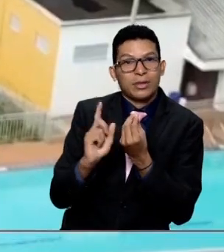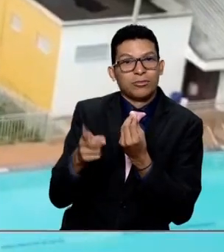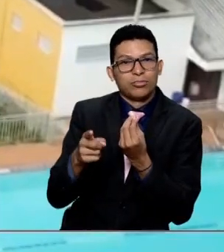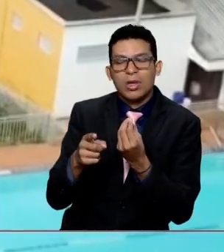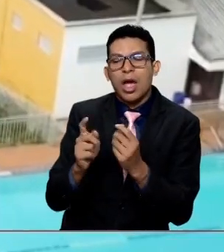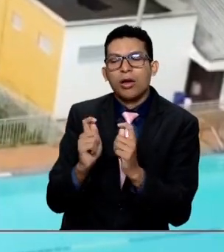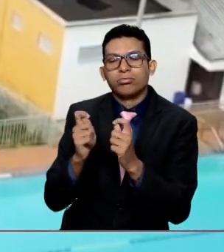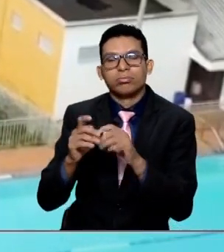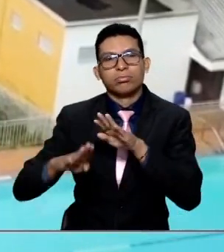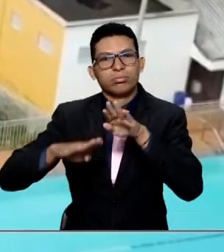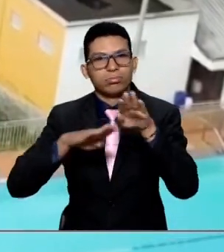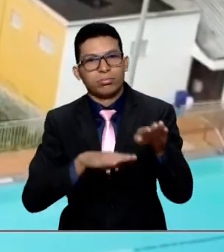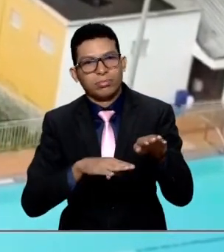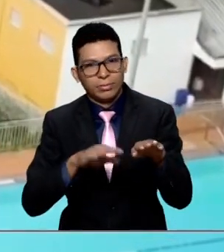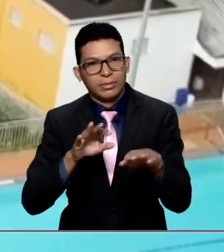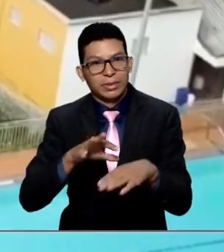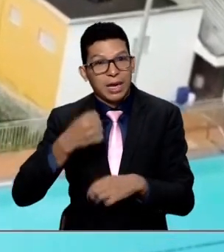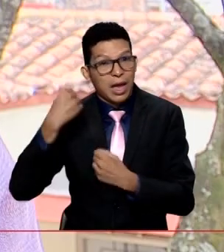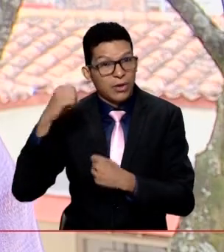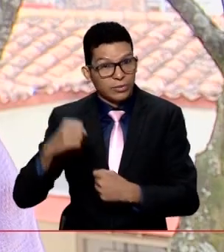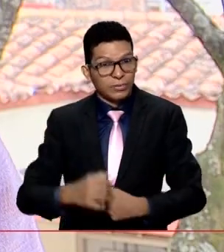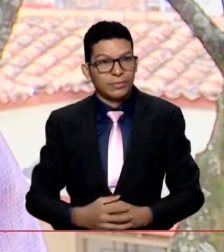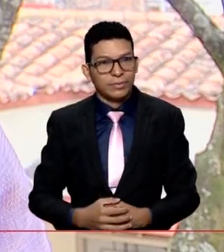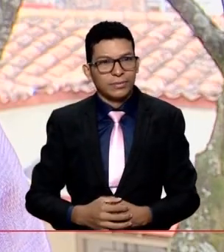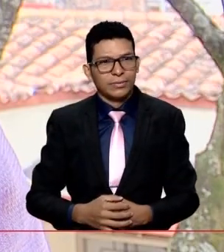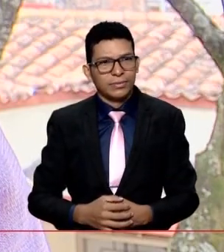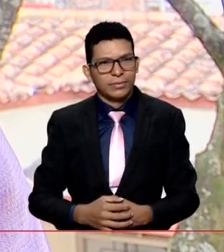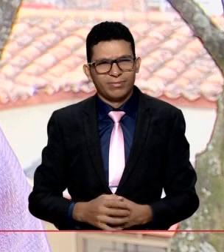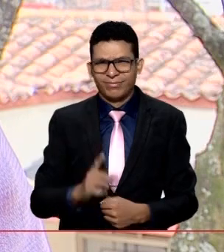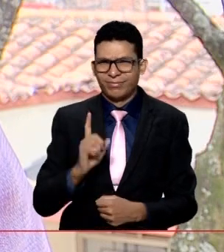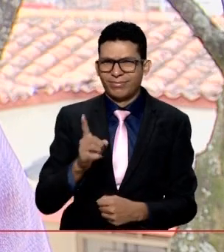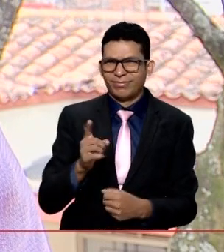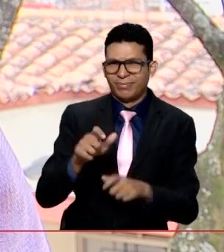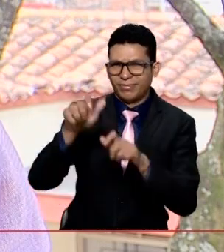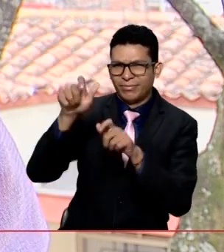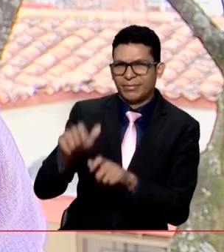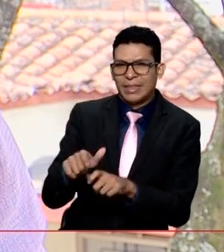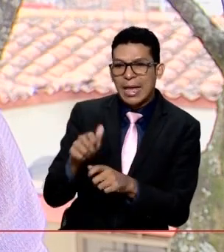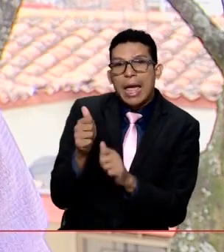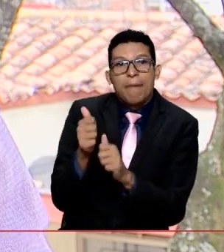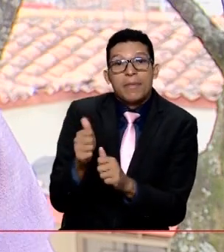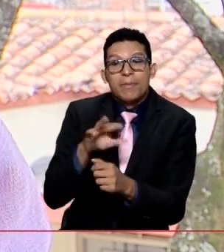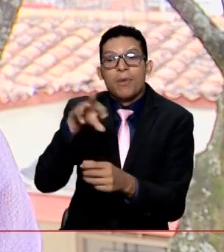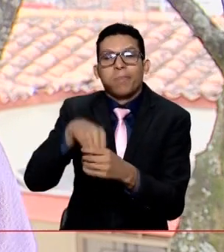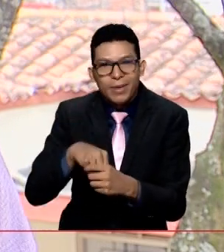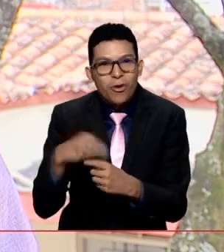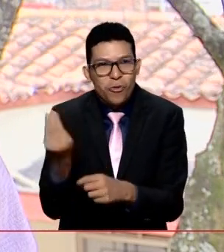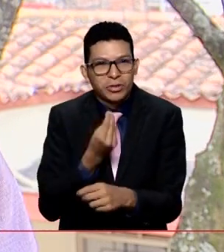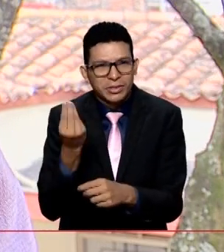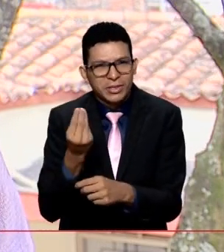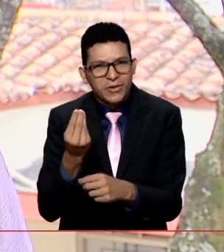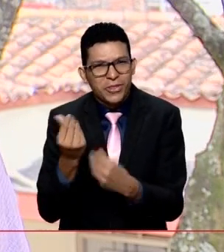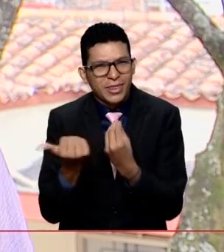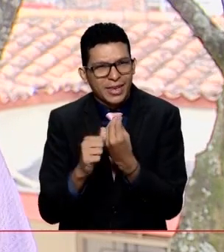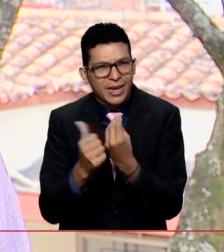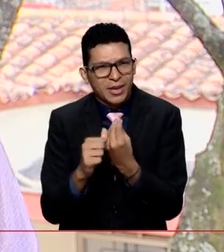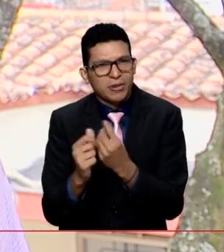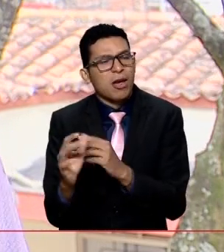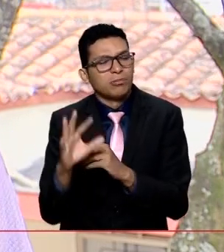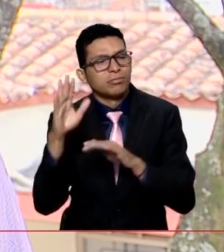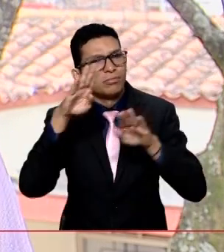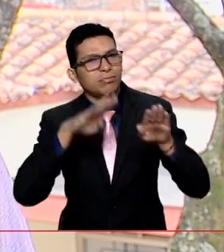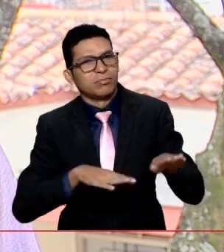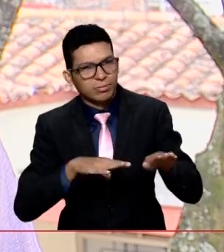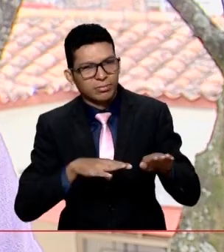Micolta, favoreciendo su elección. Ese voto no debería ser nombrado por una persona que tiene a su cargo tanto las personas que votan